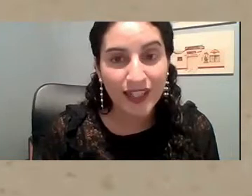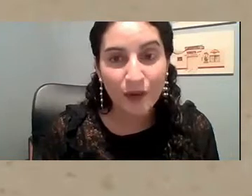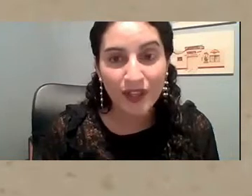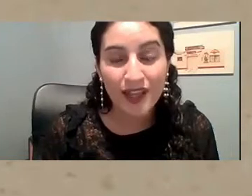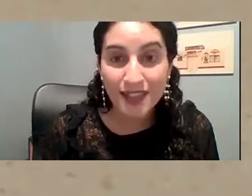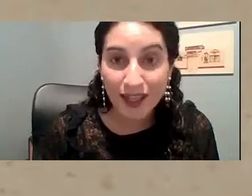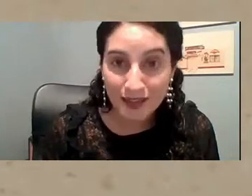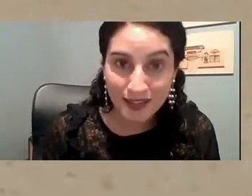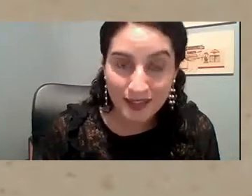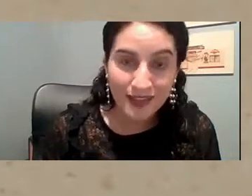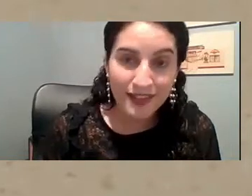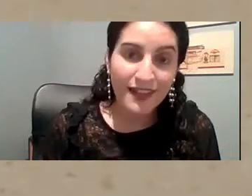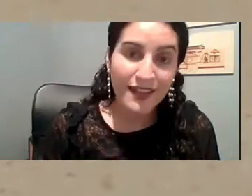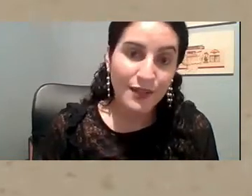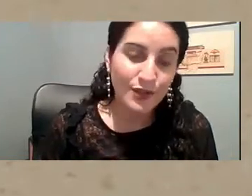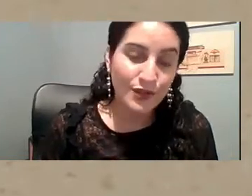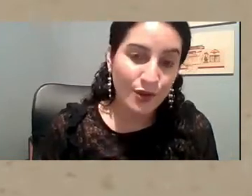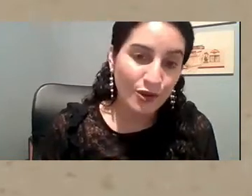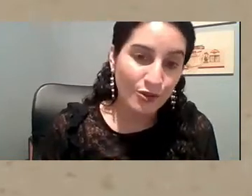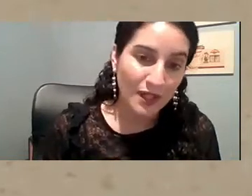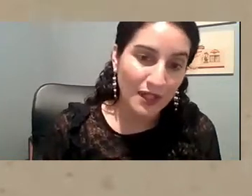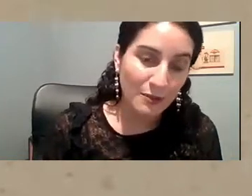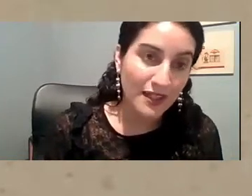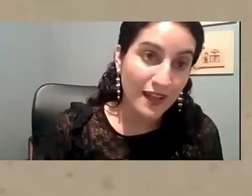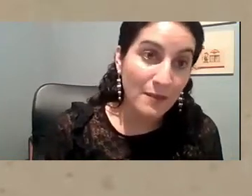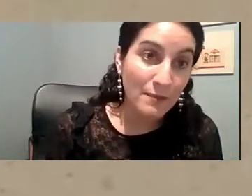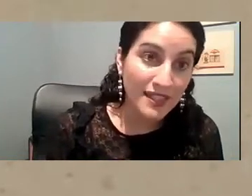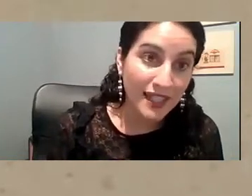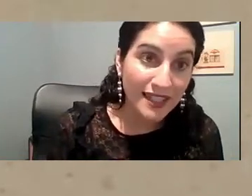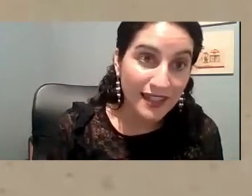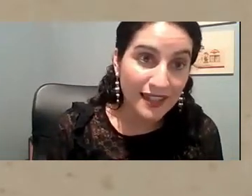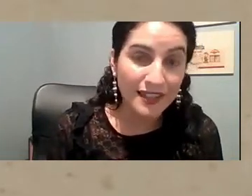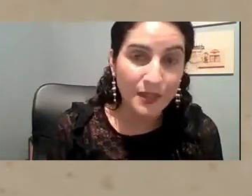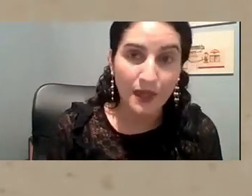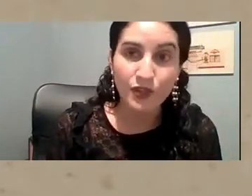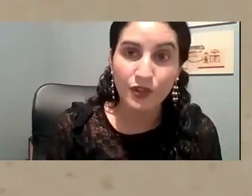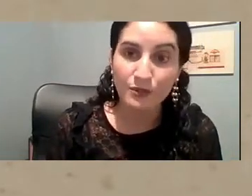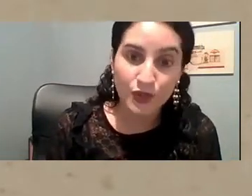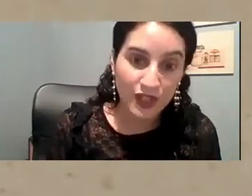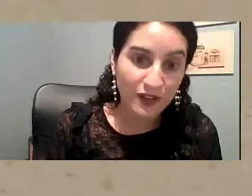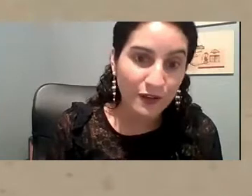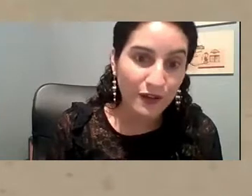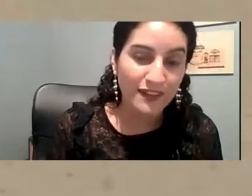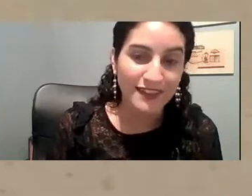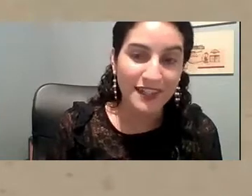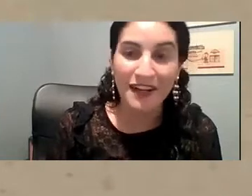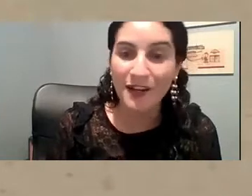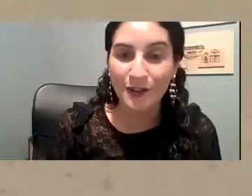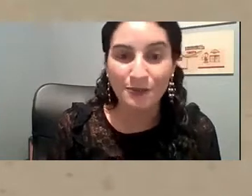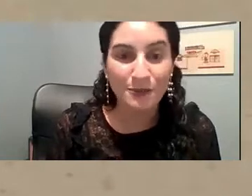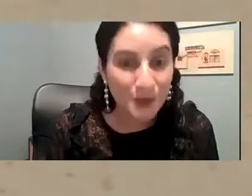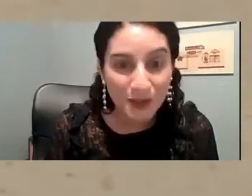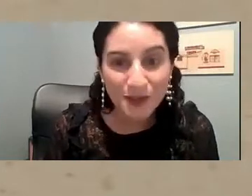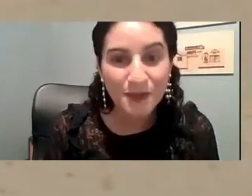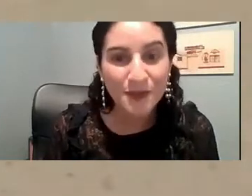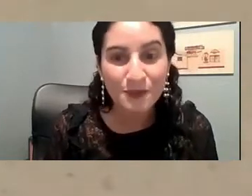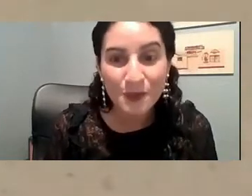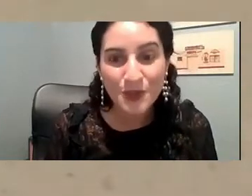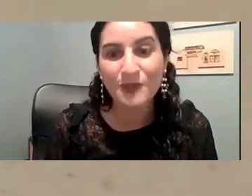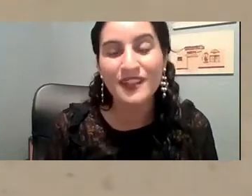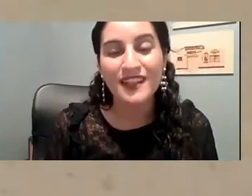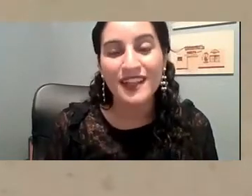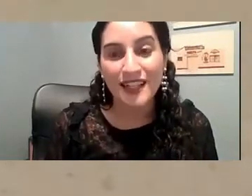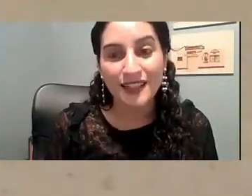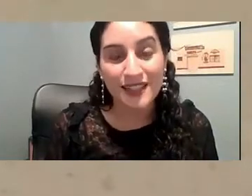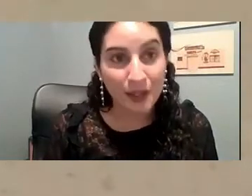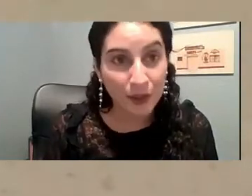y Claudia Sánchez. Ellos son, como les comentaba, especialistas en educación de museo, han trabajado